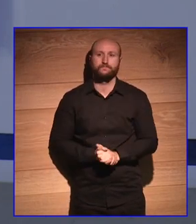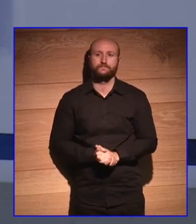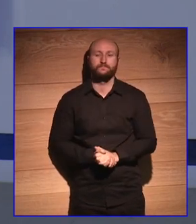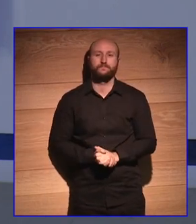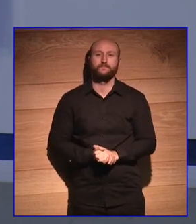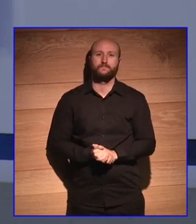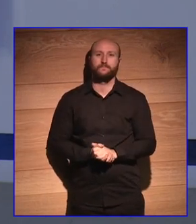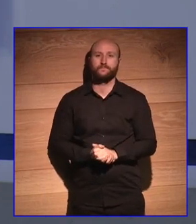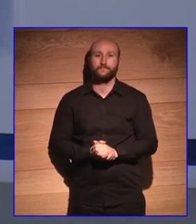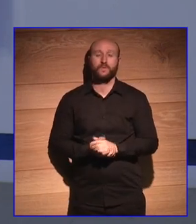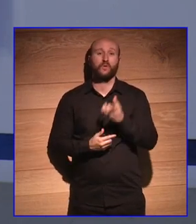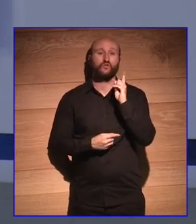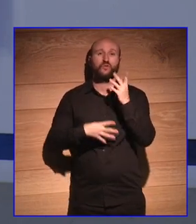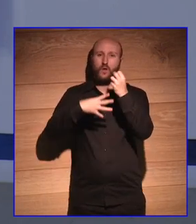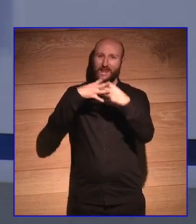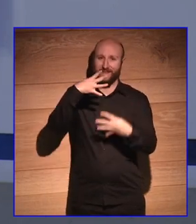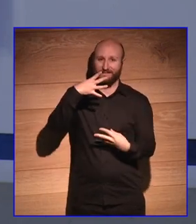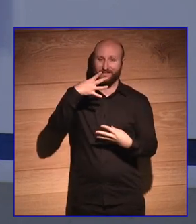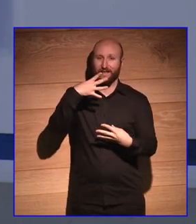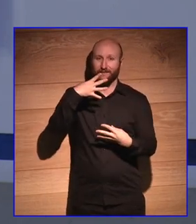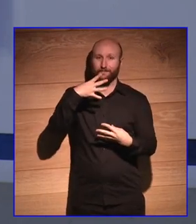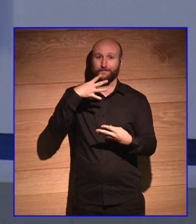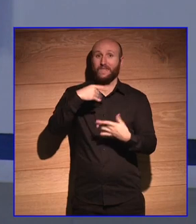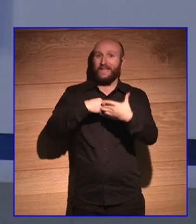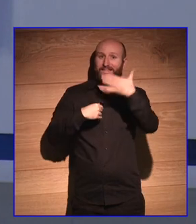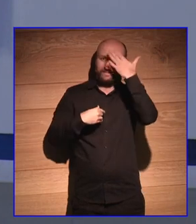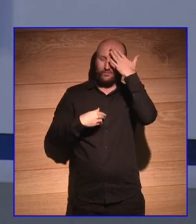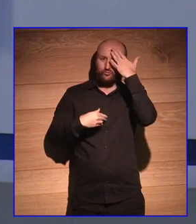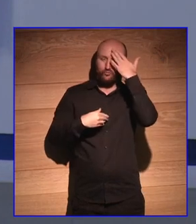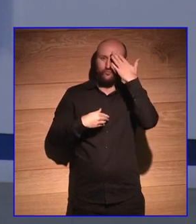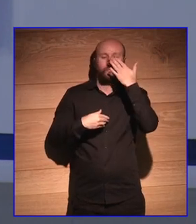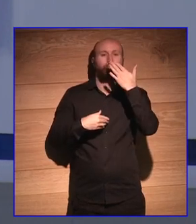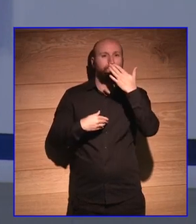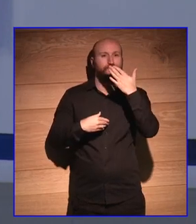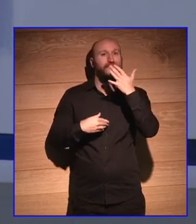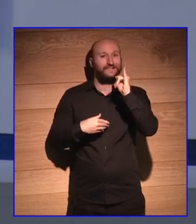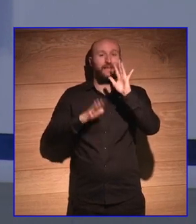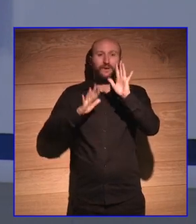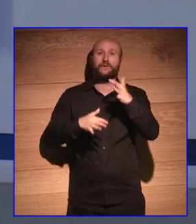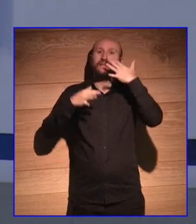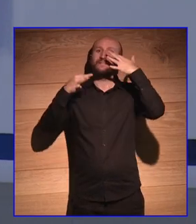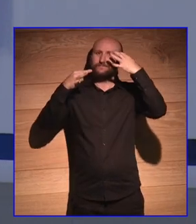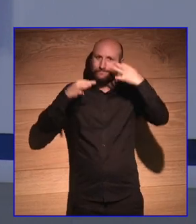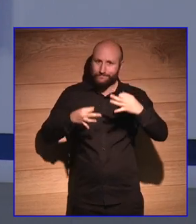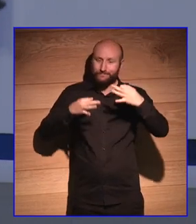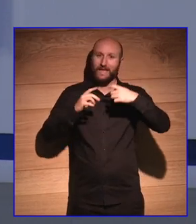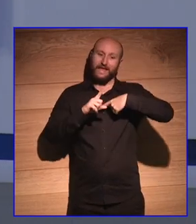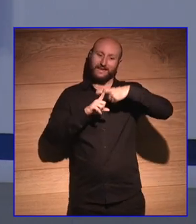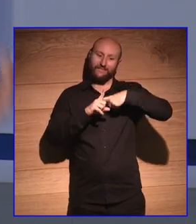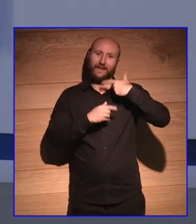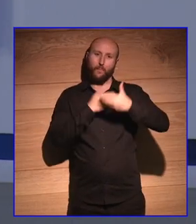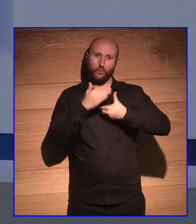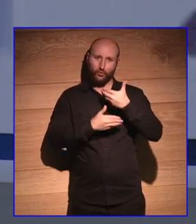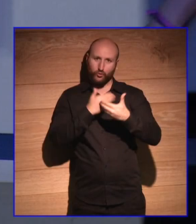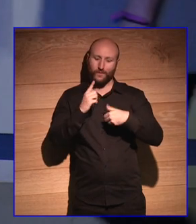solo tenemos esta lista de de títulos con toda seguridad creemos que con este nivel de producción y con